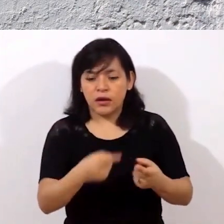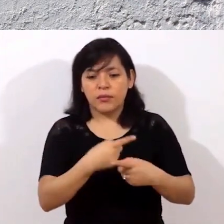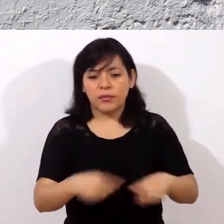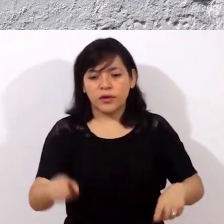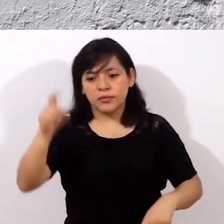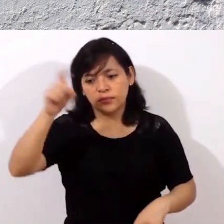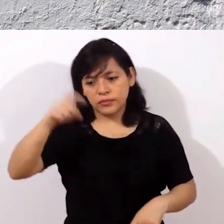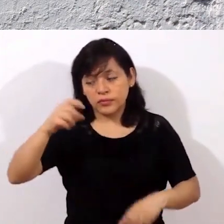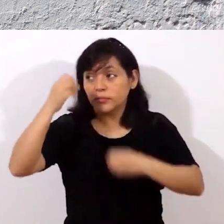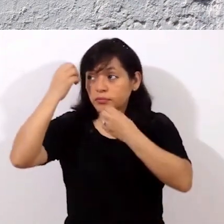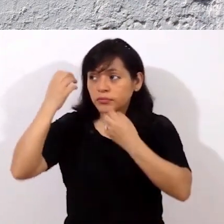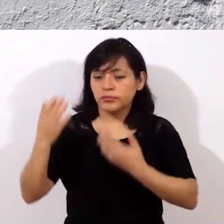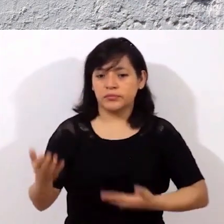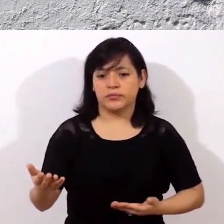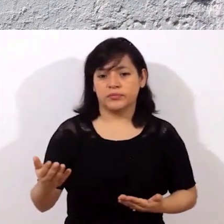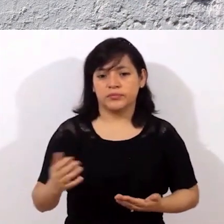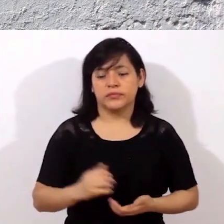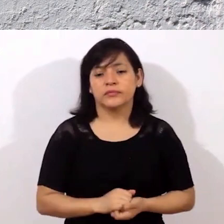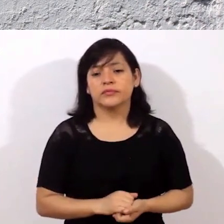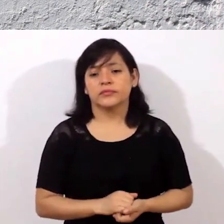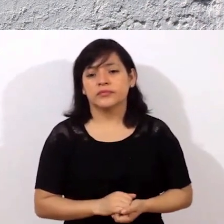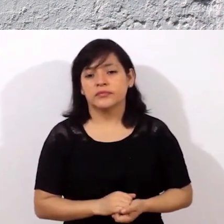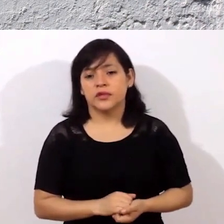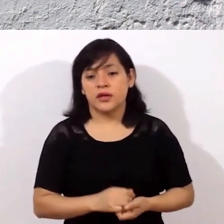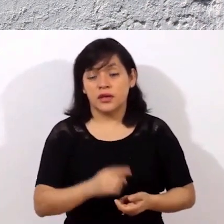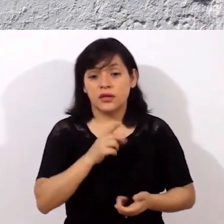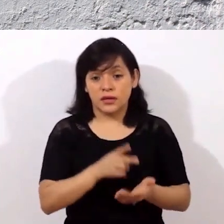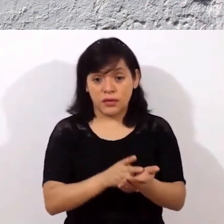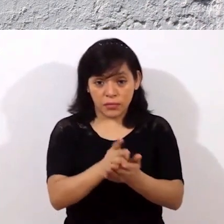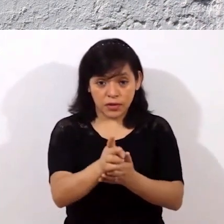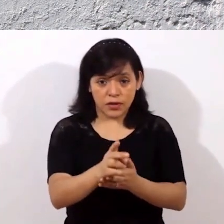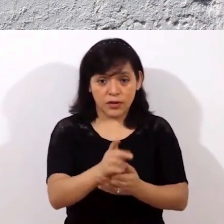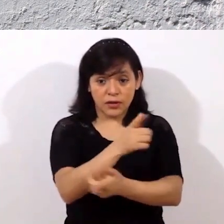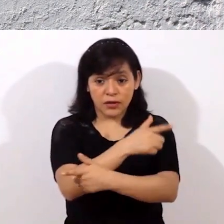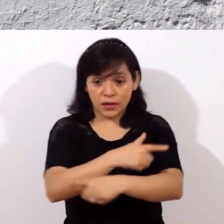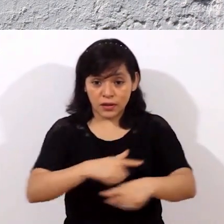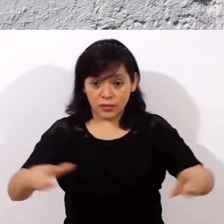consecuencias diferentes a decisiones diferentes.